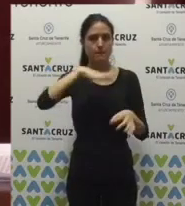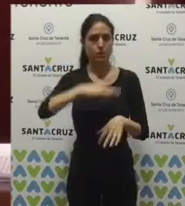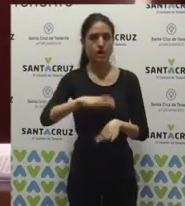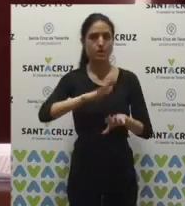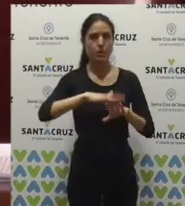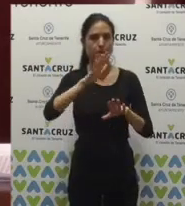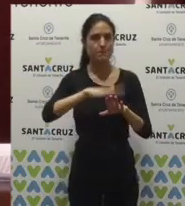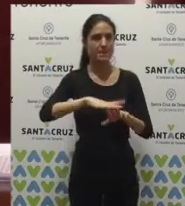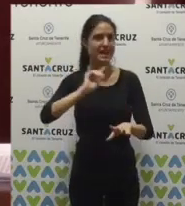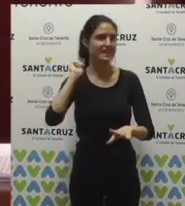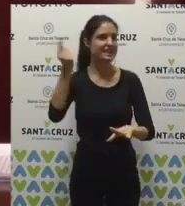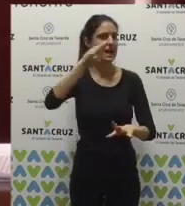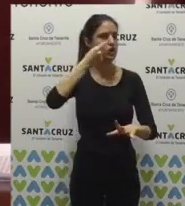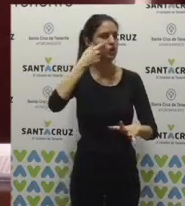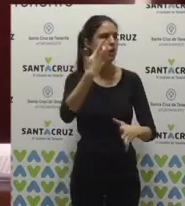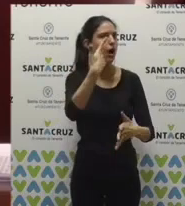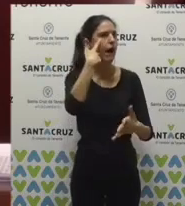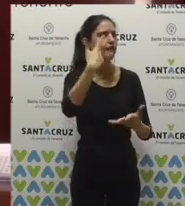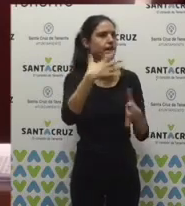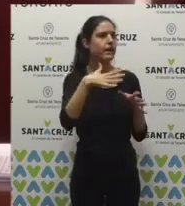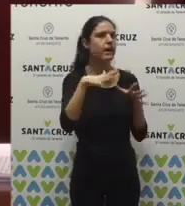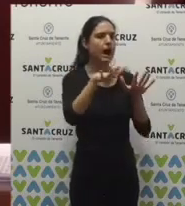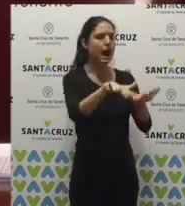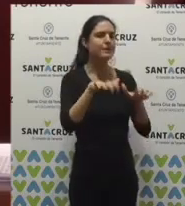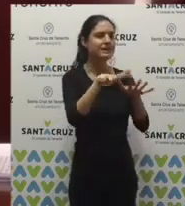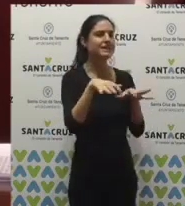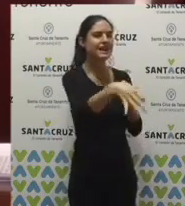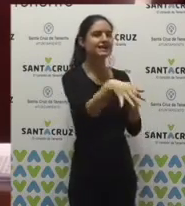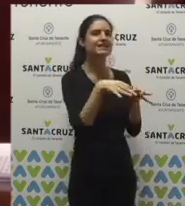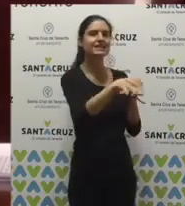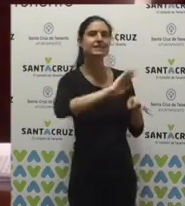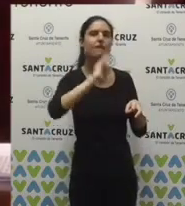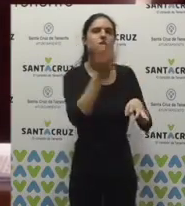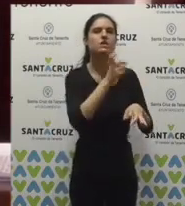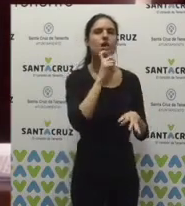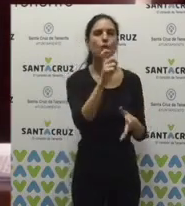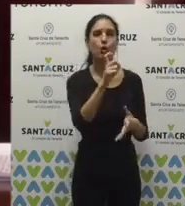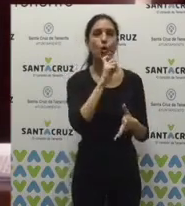del impacto del aprendizaje a distancia motivado por el cob y 19